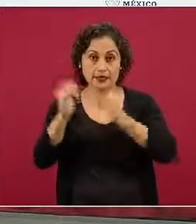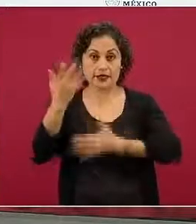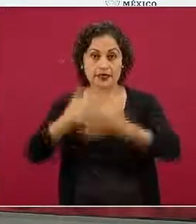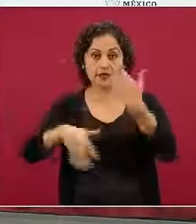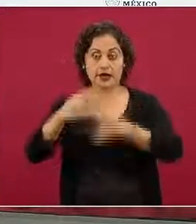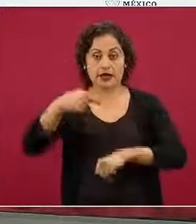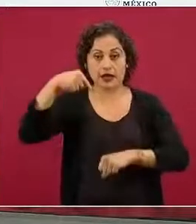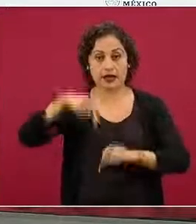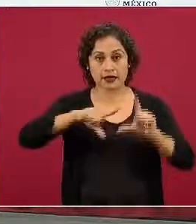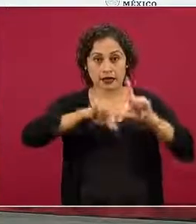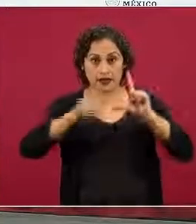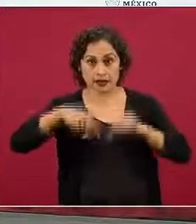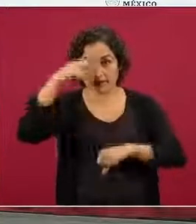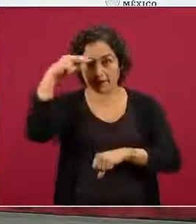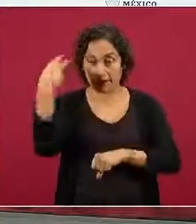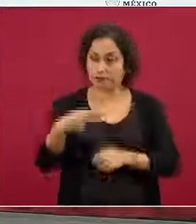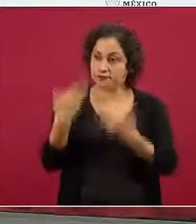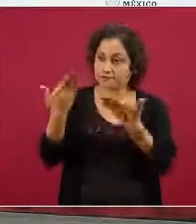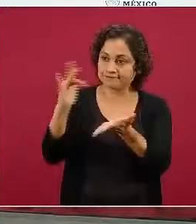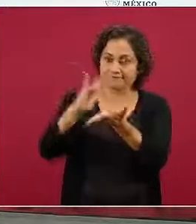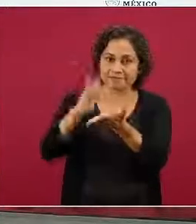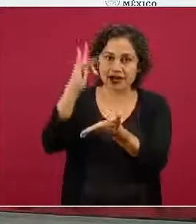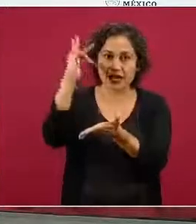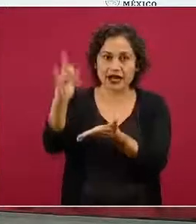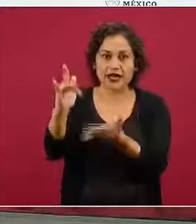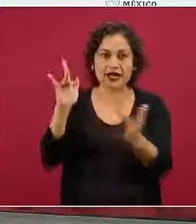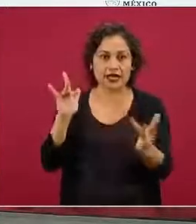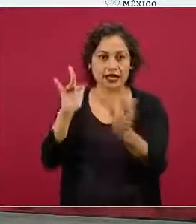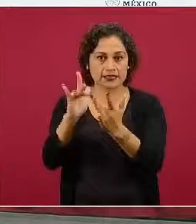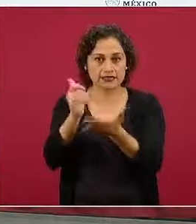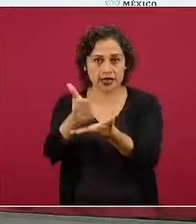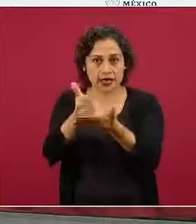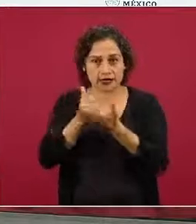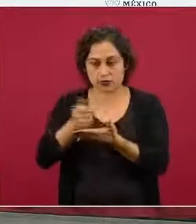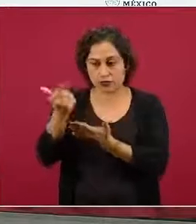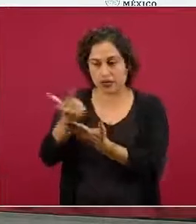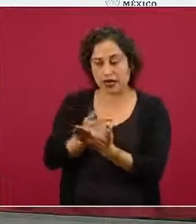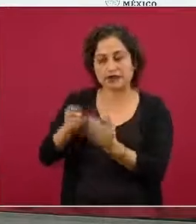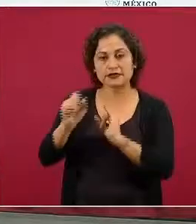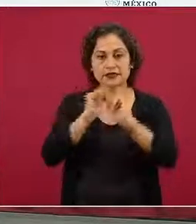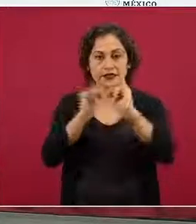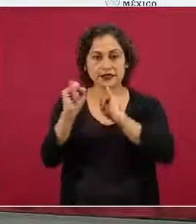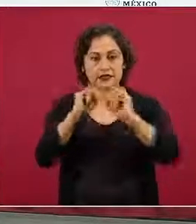República Mexicana, a quien le agradecemos esta conexión con estas personas intérpretes